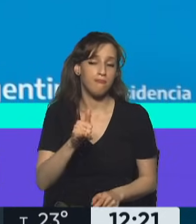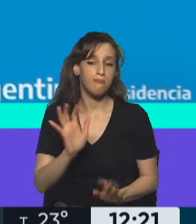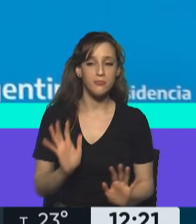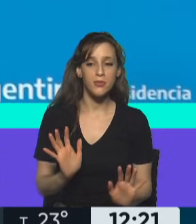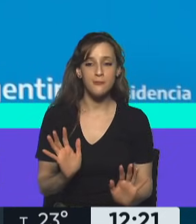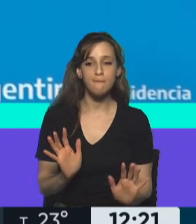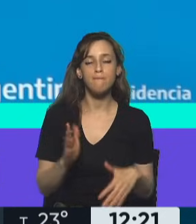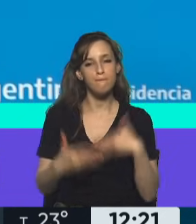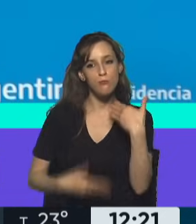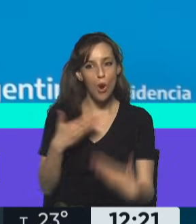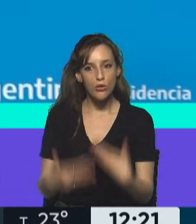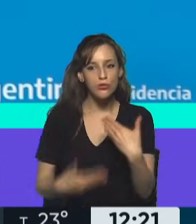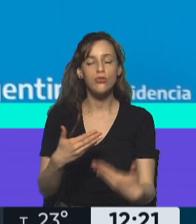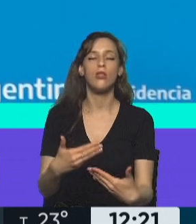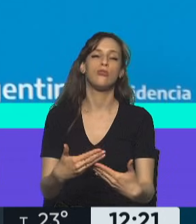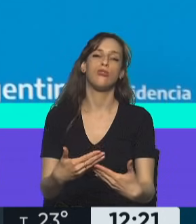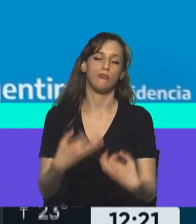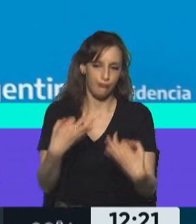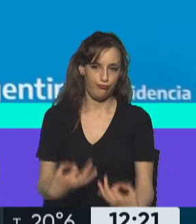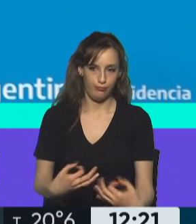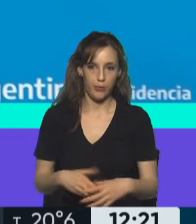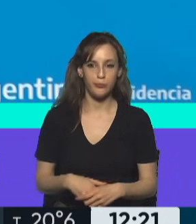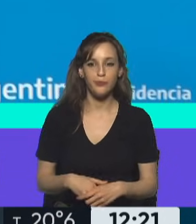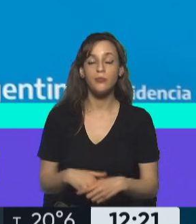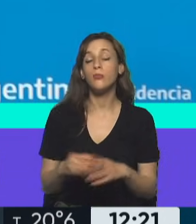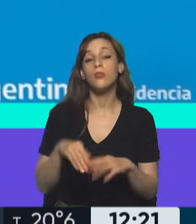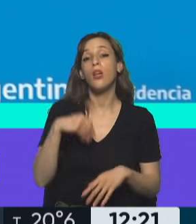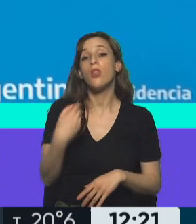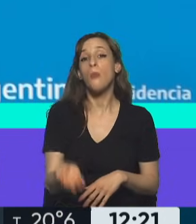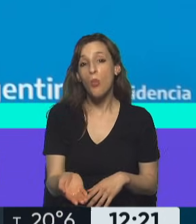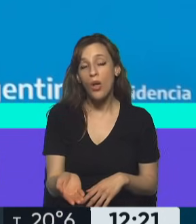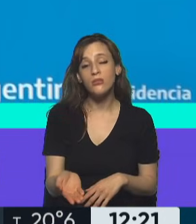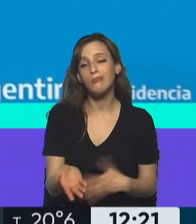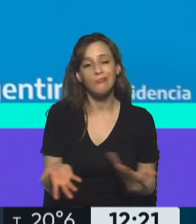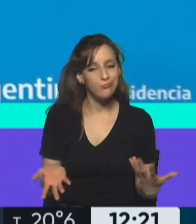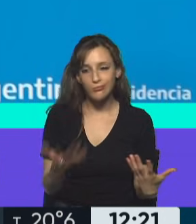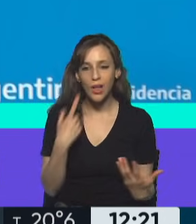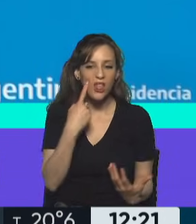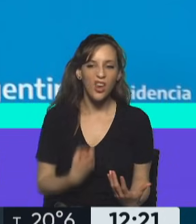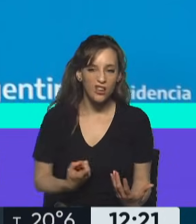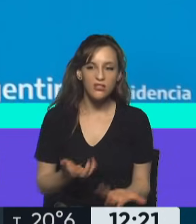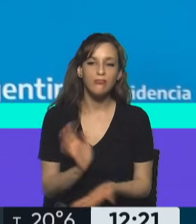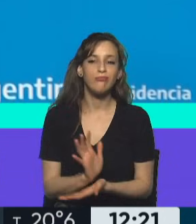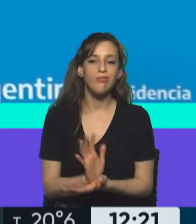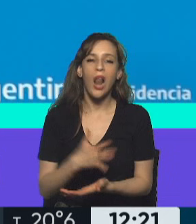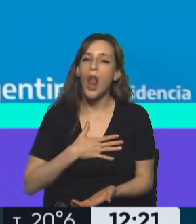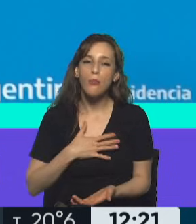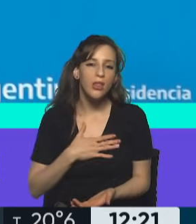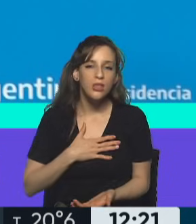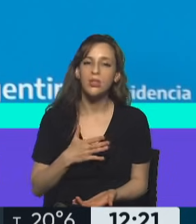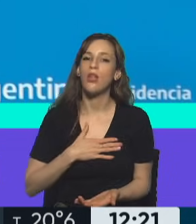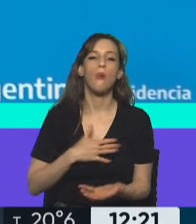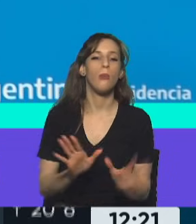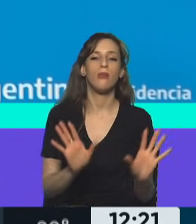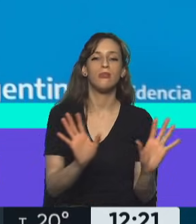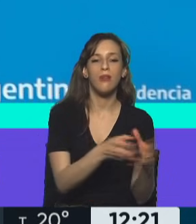adelante todos los procesos de la mejor manera posible. La verdad es que después, lamentablemente, entraron las disputas electorales, sobre todo a medida que se acercaba el